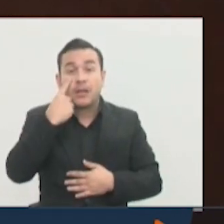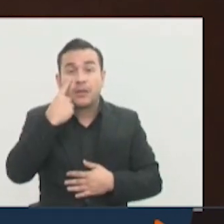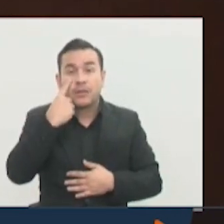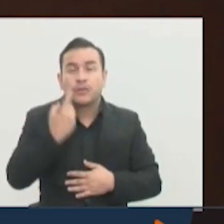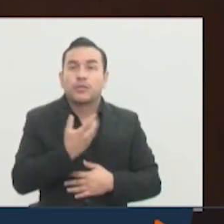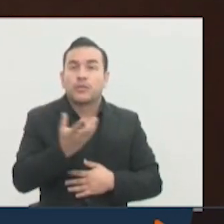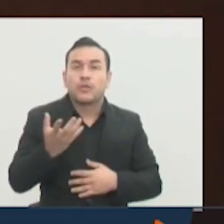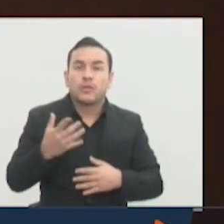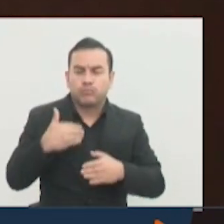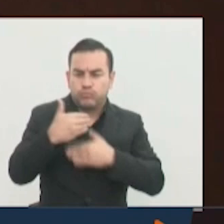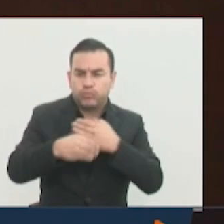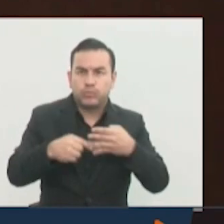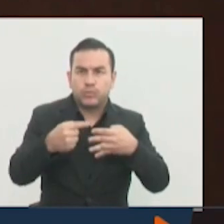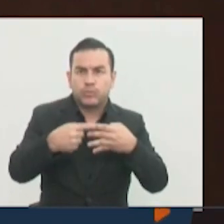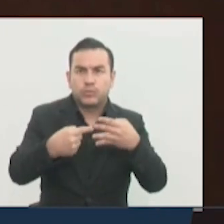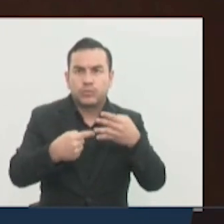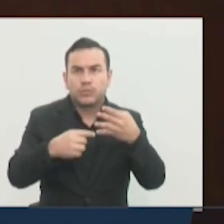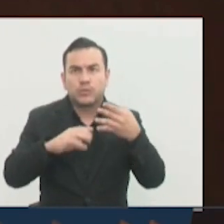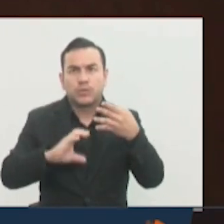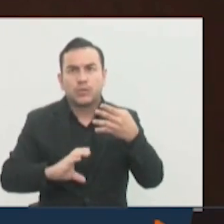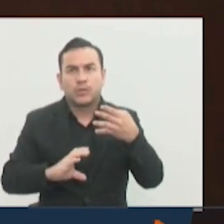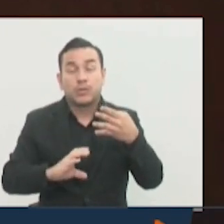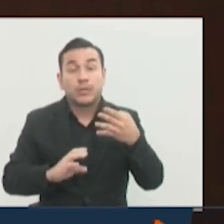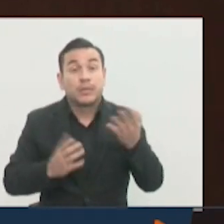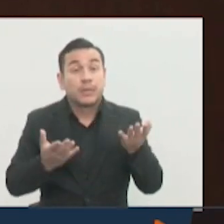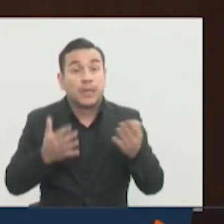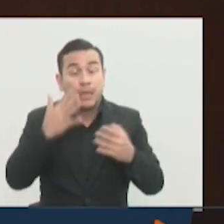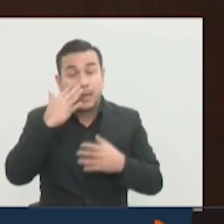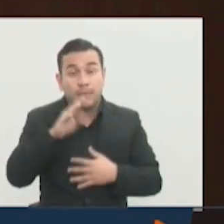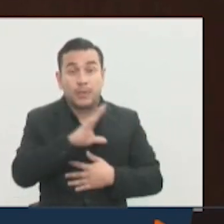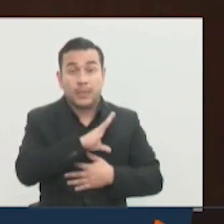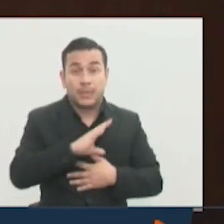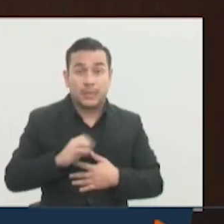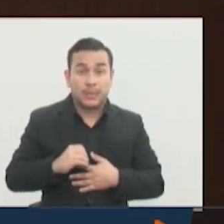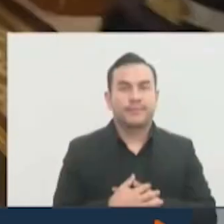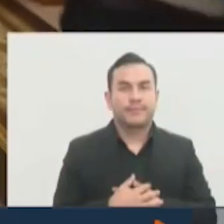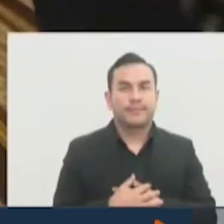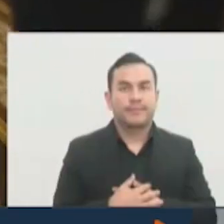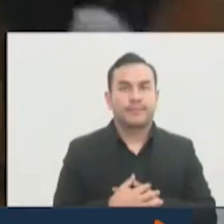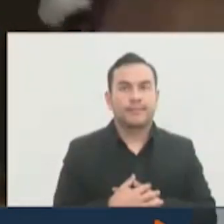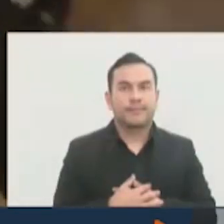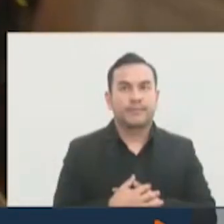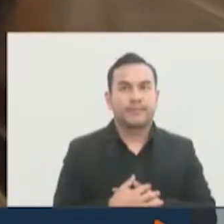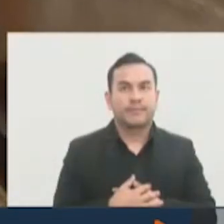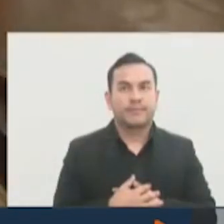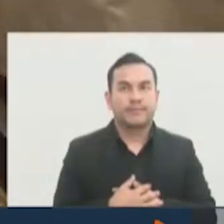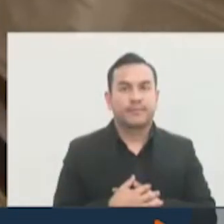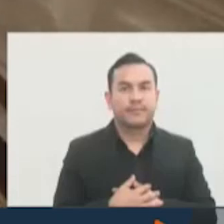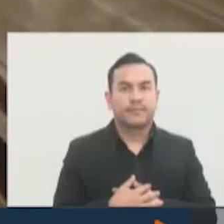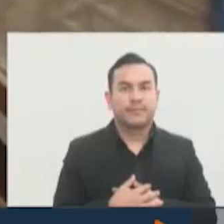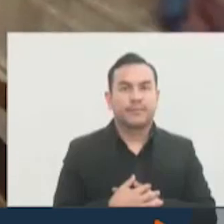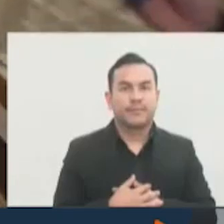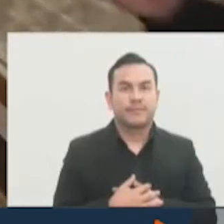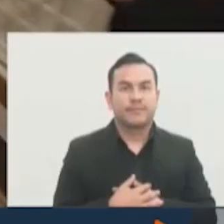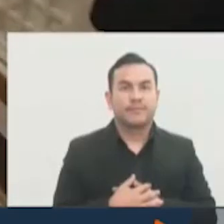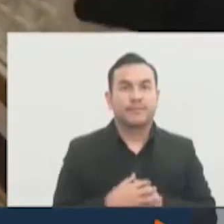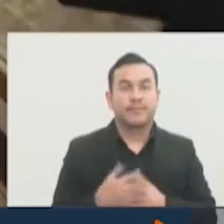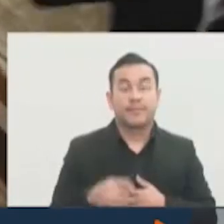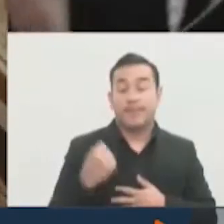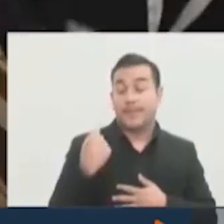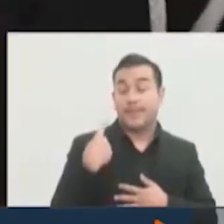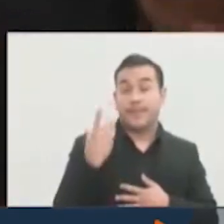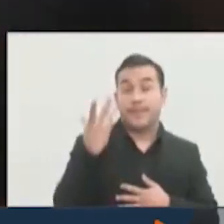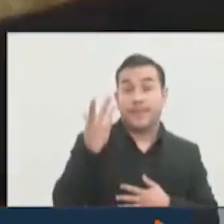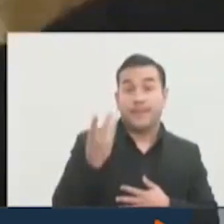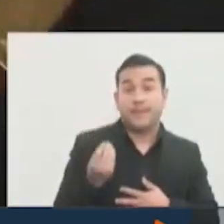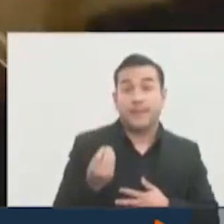constituciones no conozco la Constitución Argentina en el caso del Salvador teníamos el estado de excepción posteriormente fue recibido por el presidente